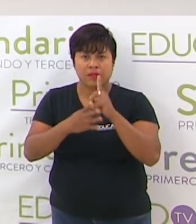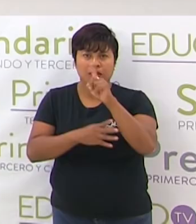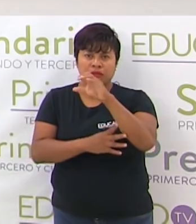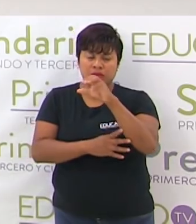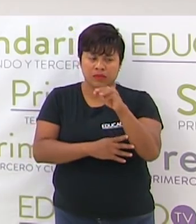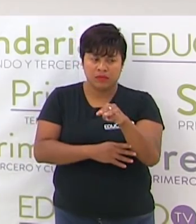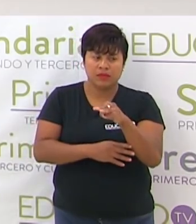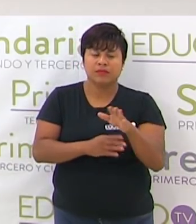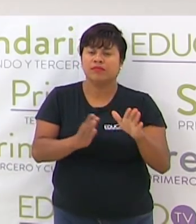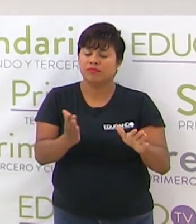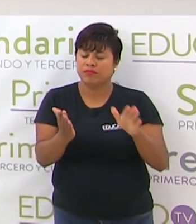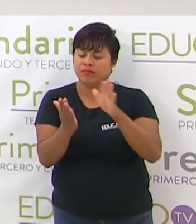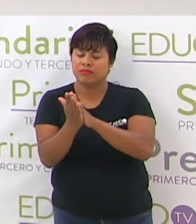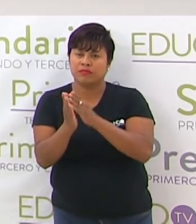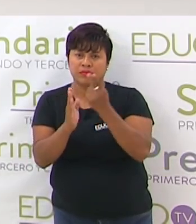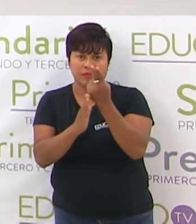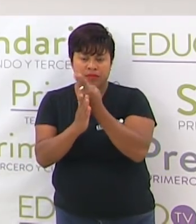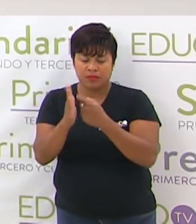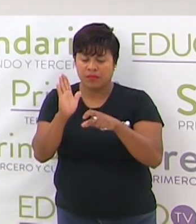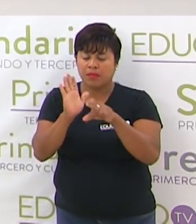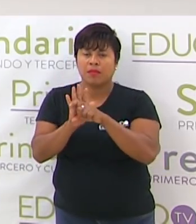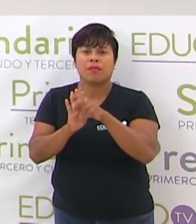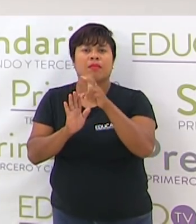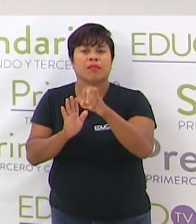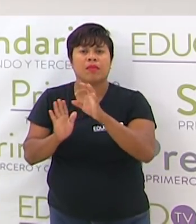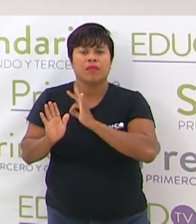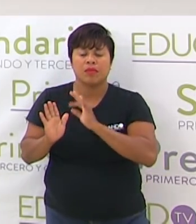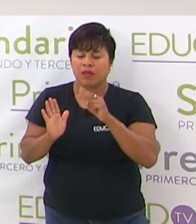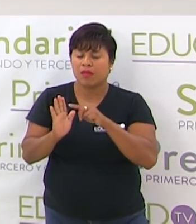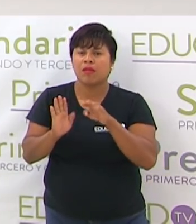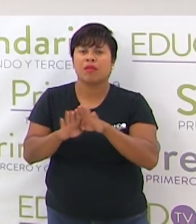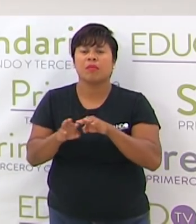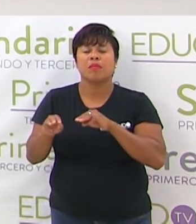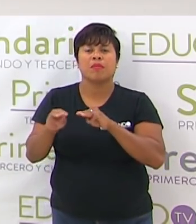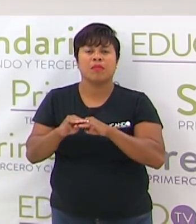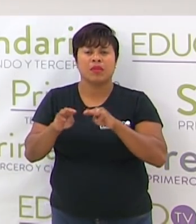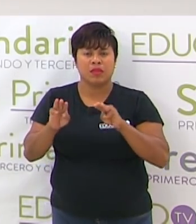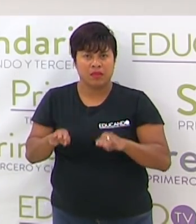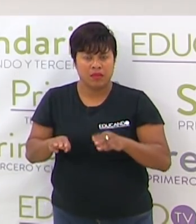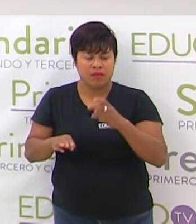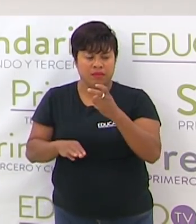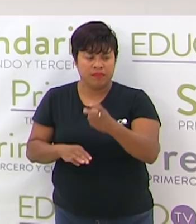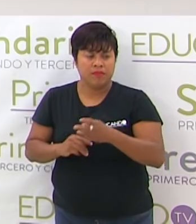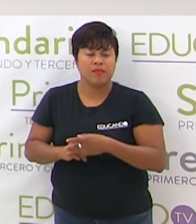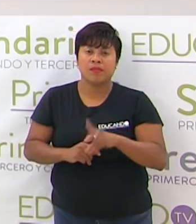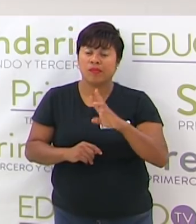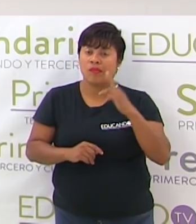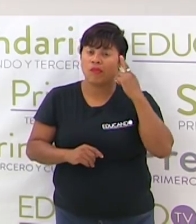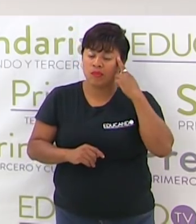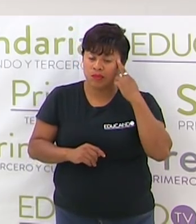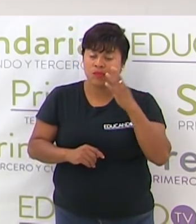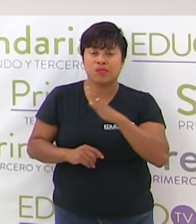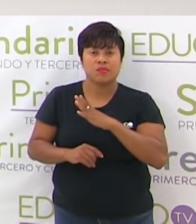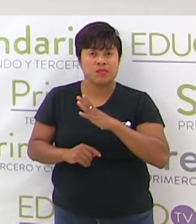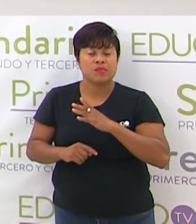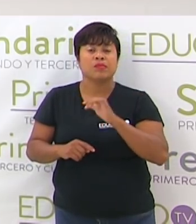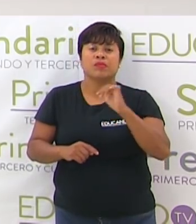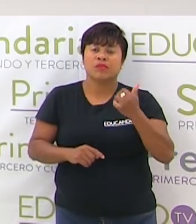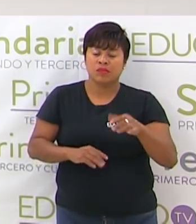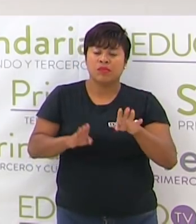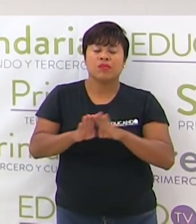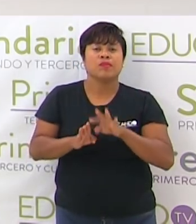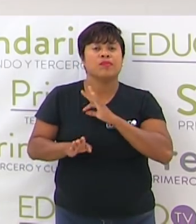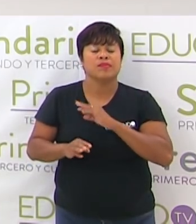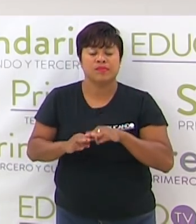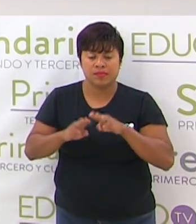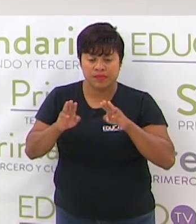centímetros, sobreponerla y eso te va a dar a ti una medida del perímetro. Pero ¿recuerdas que te dije que hay otra forma de